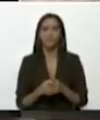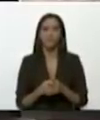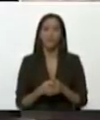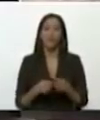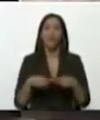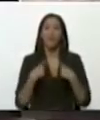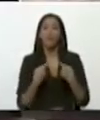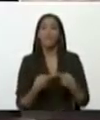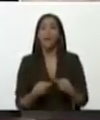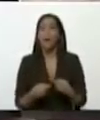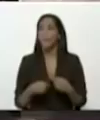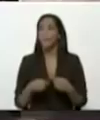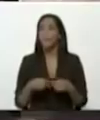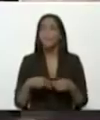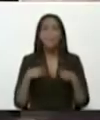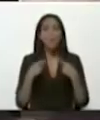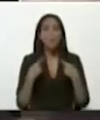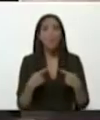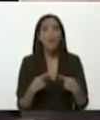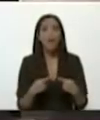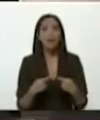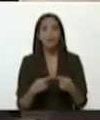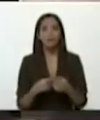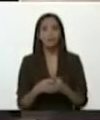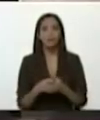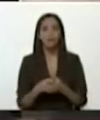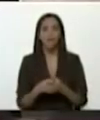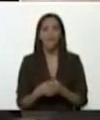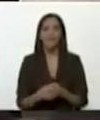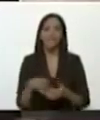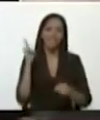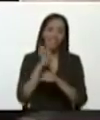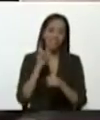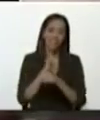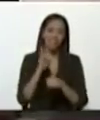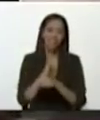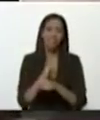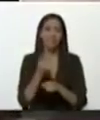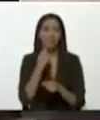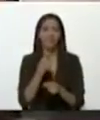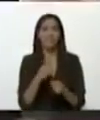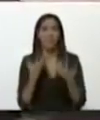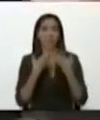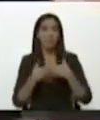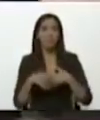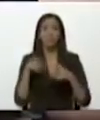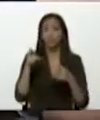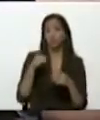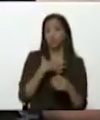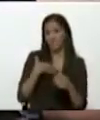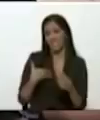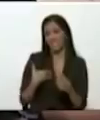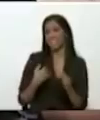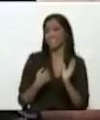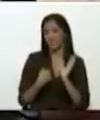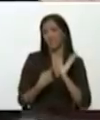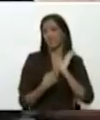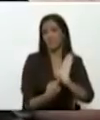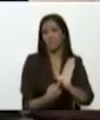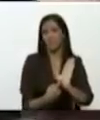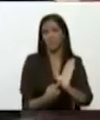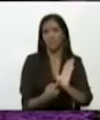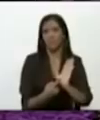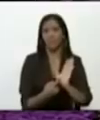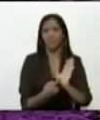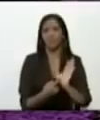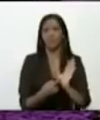Voluntad Popular es la agencia de extorsión ahorita por antonomasia para decirle a un empresario, si quieres que te saque yo el pago